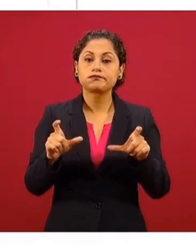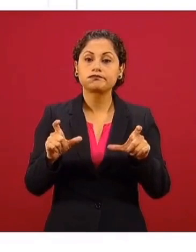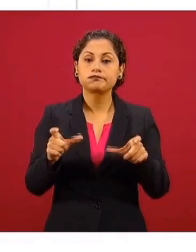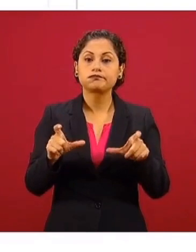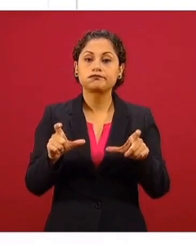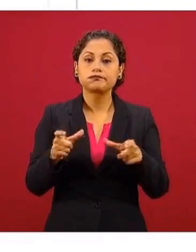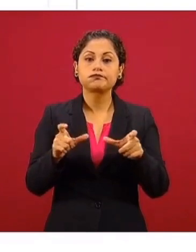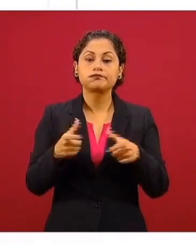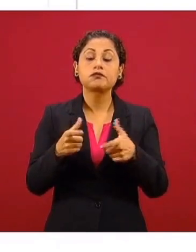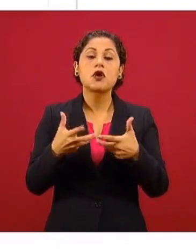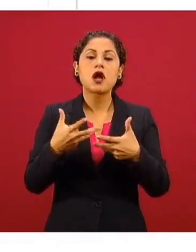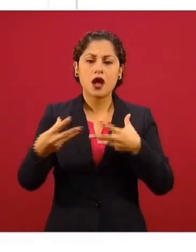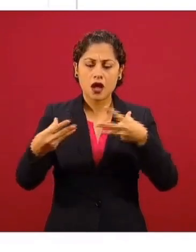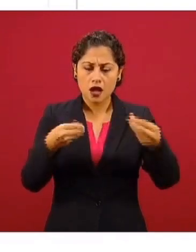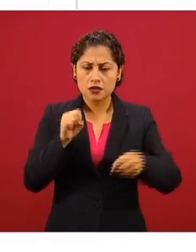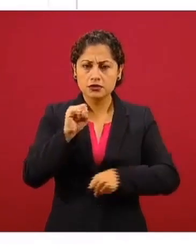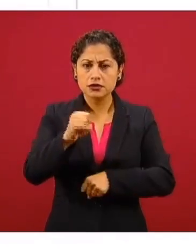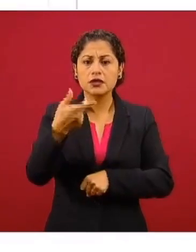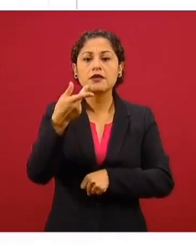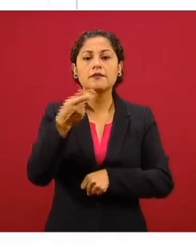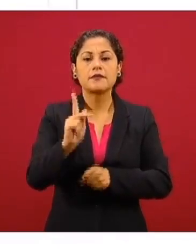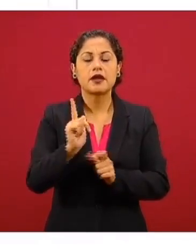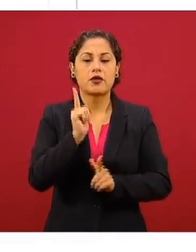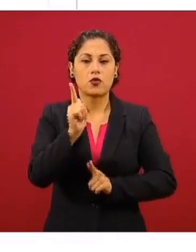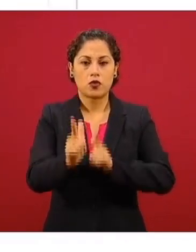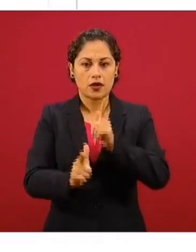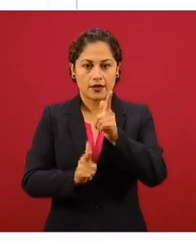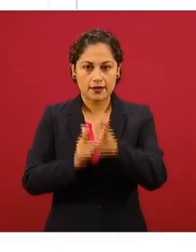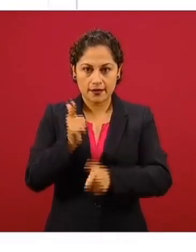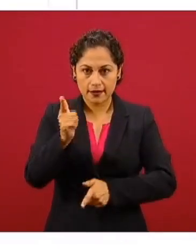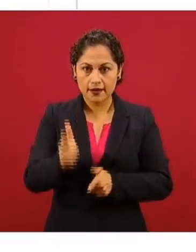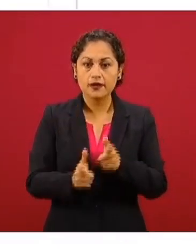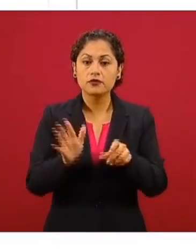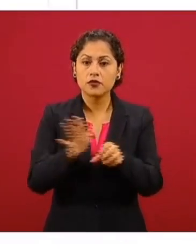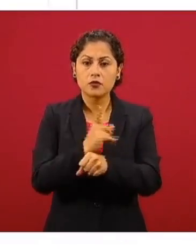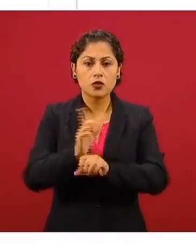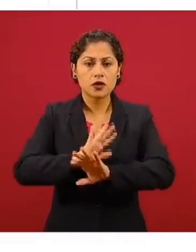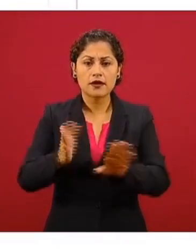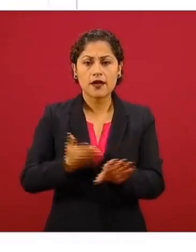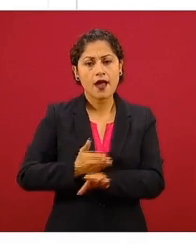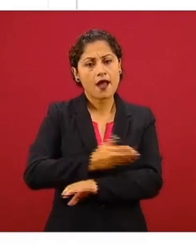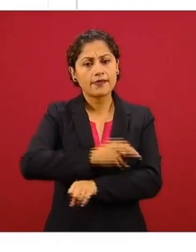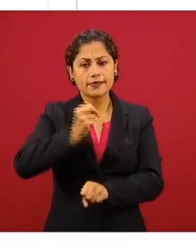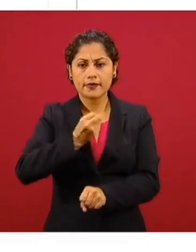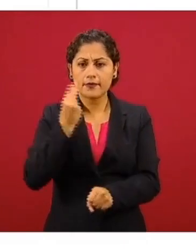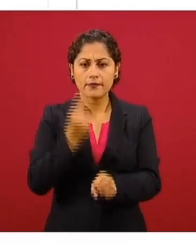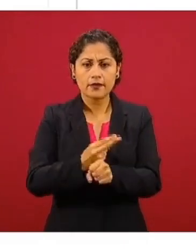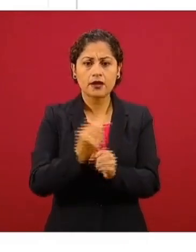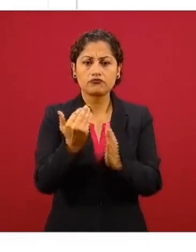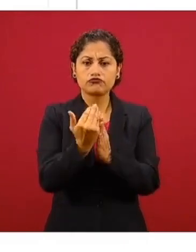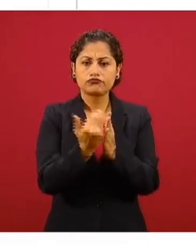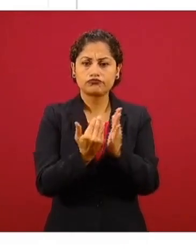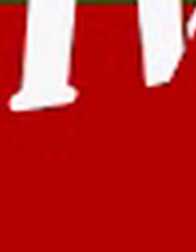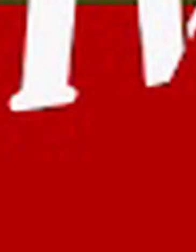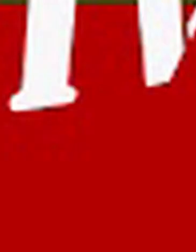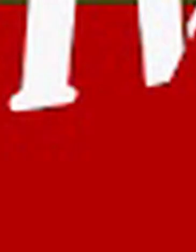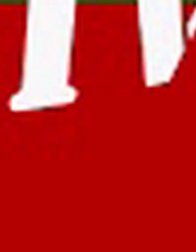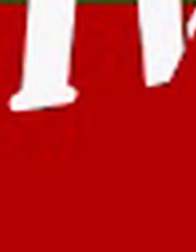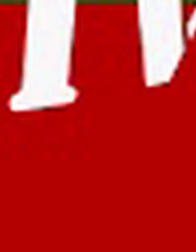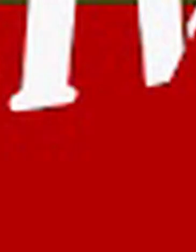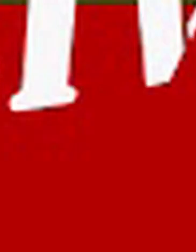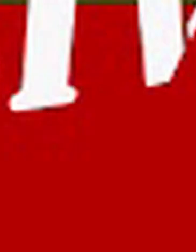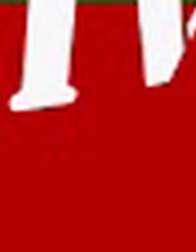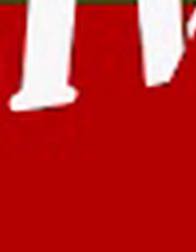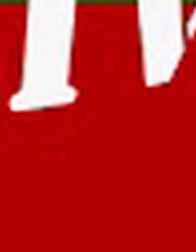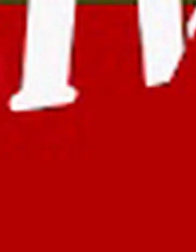una progresión muy lenta debido a que ya estaban en vigor las distintas intervenciones de mitigación. Eso es todo.